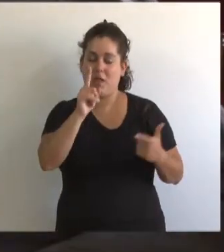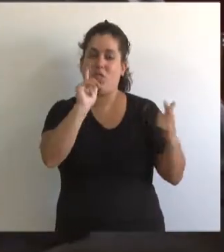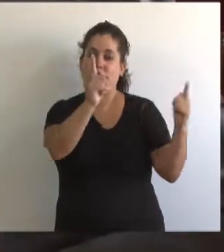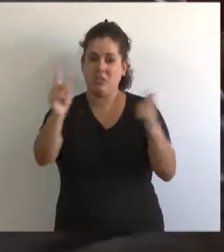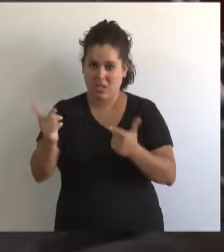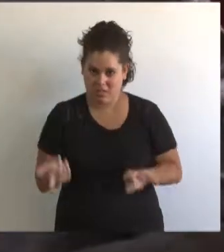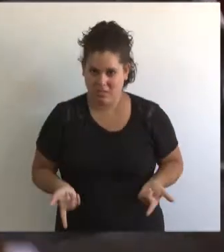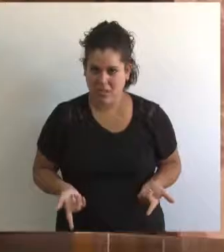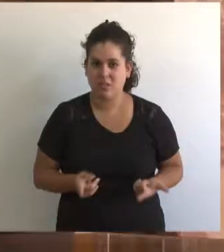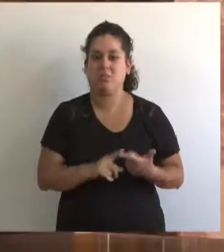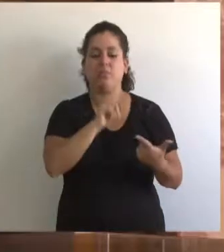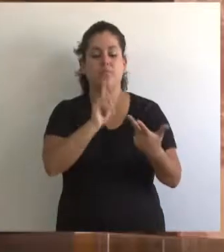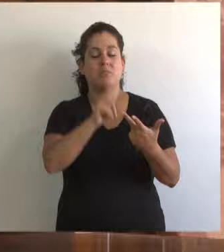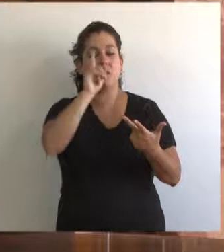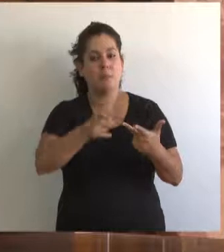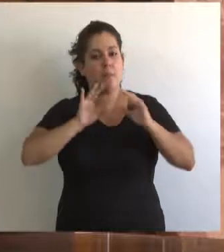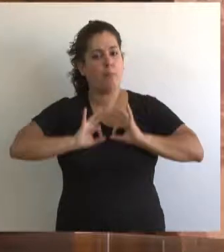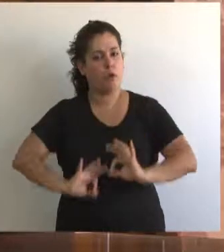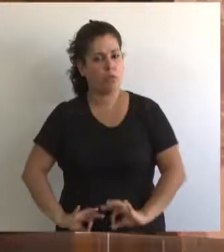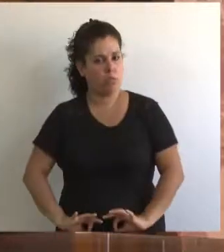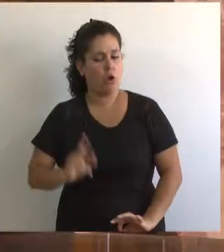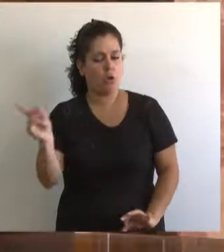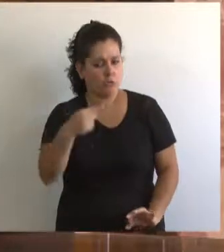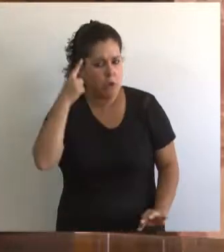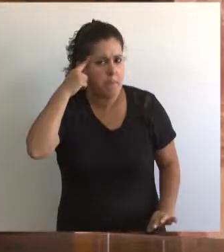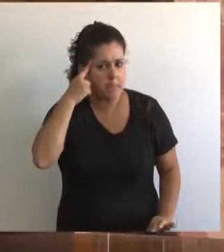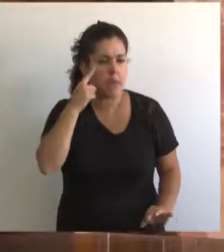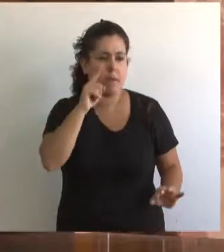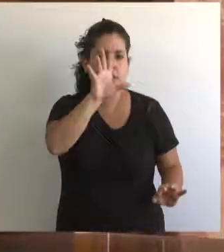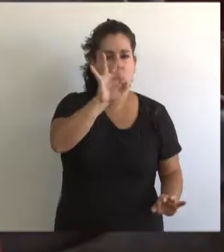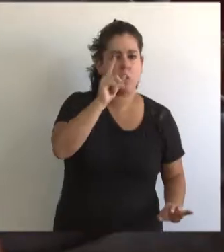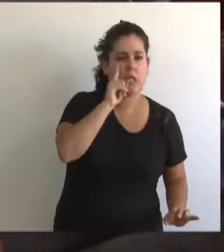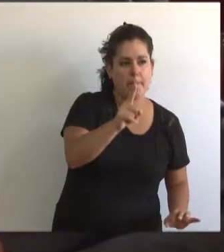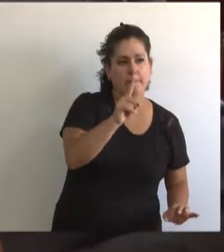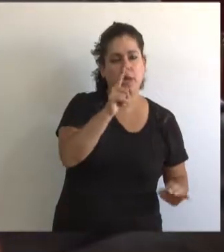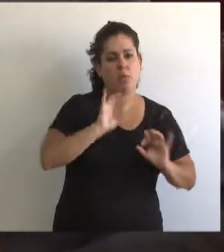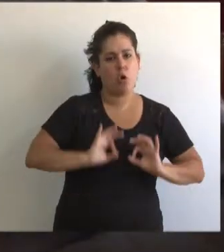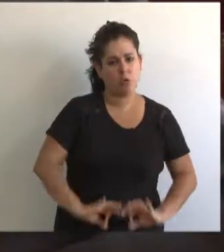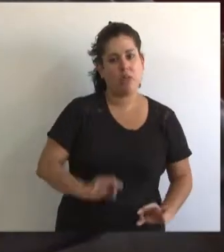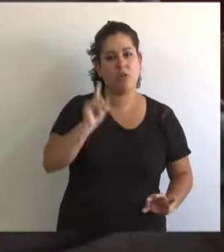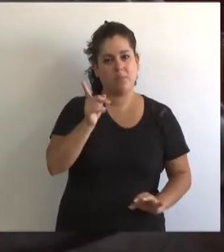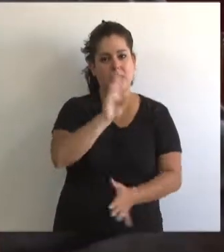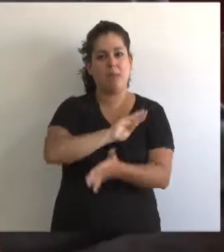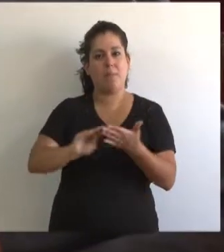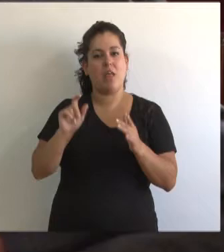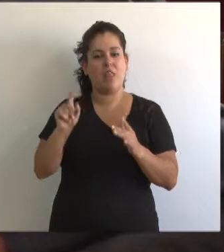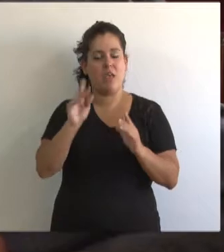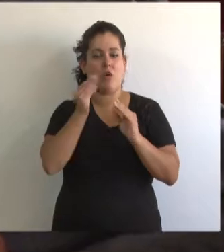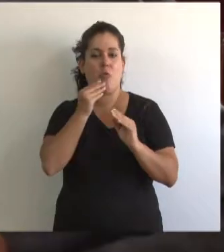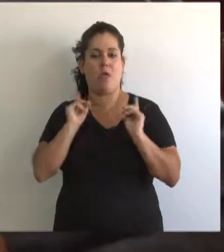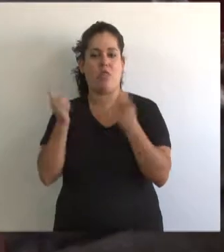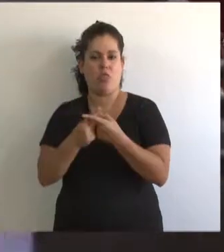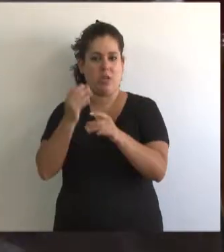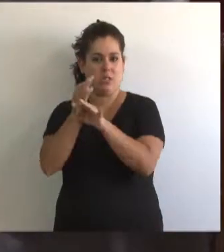250.000 docentes. Y también a los porteros, nosotros imaginamos algo así como 50.000 porteros y empleados de